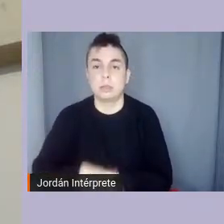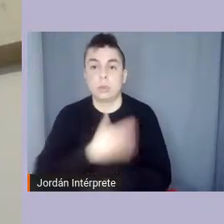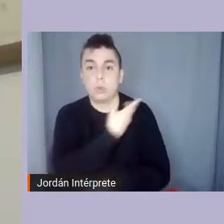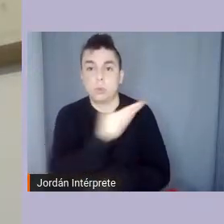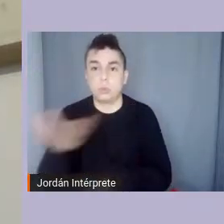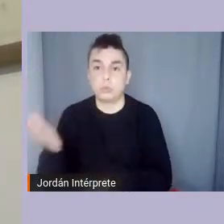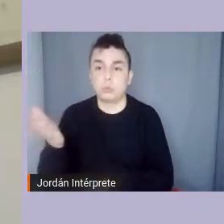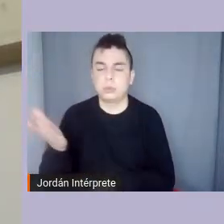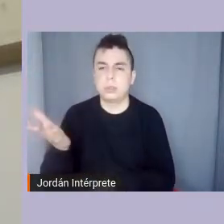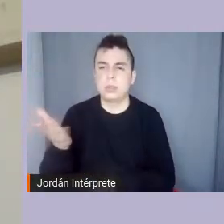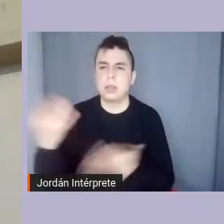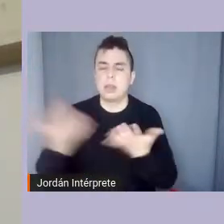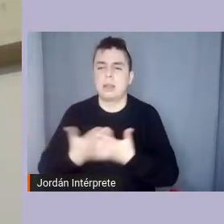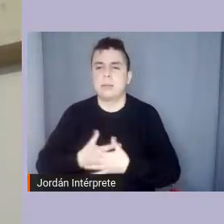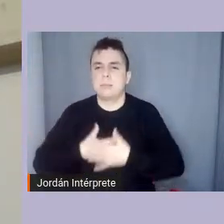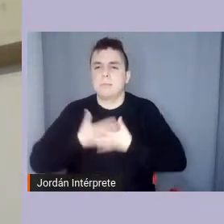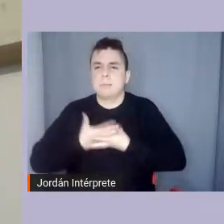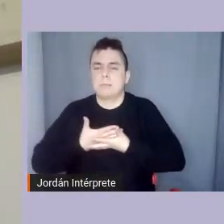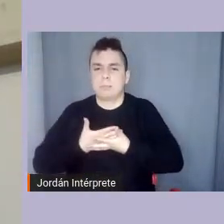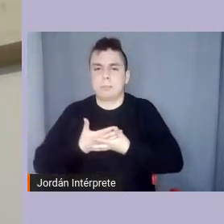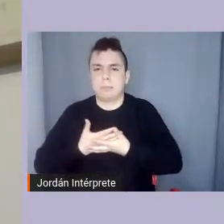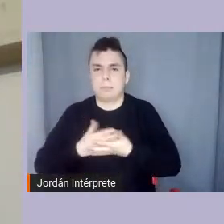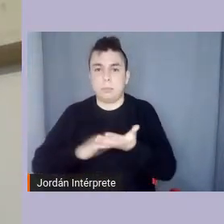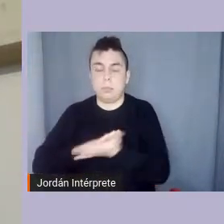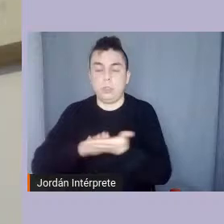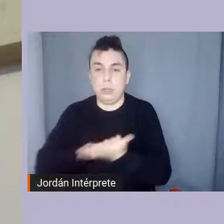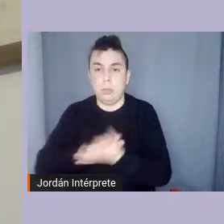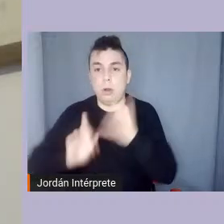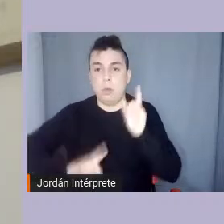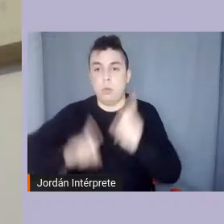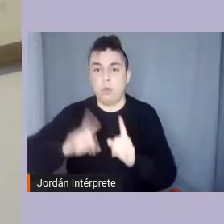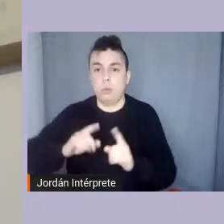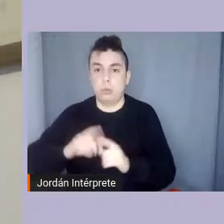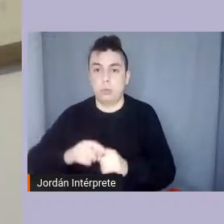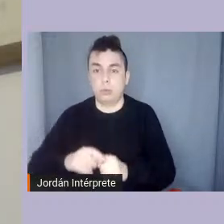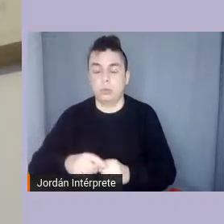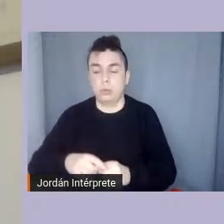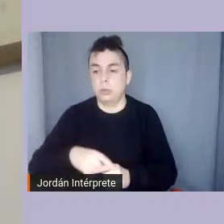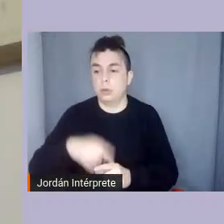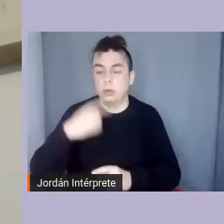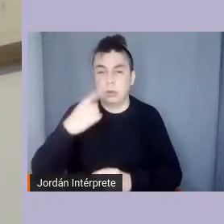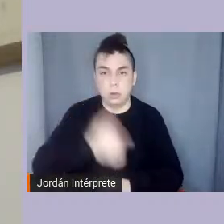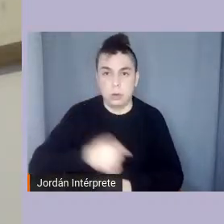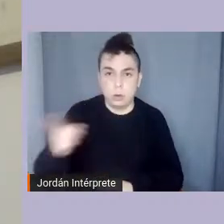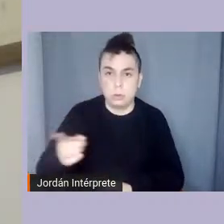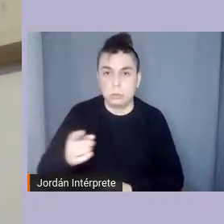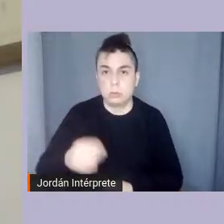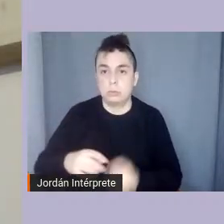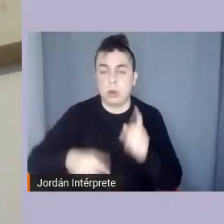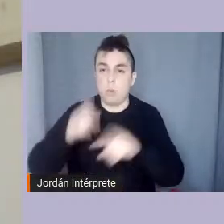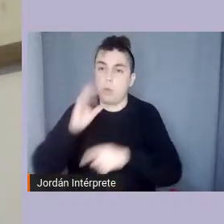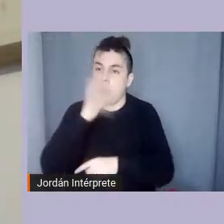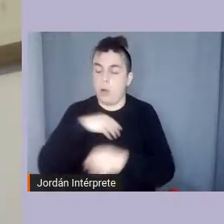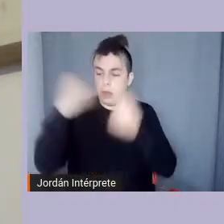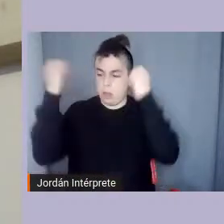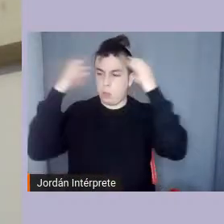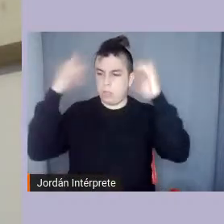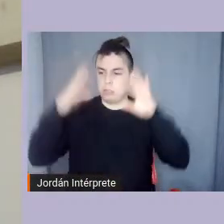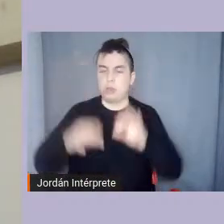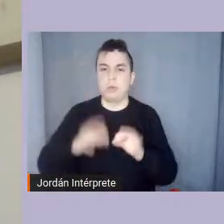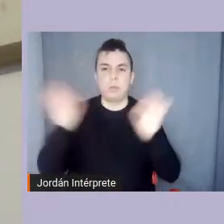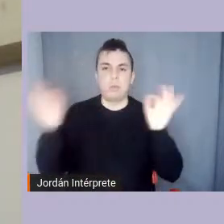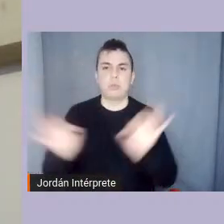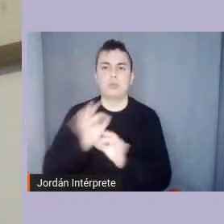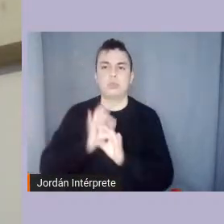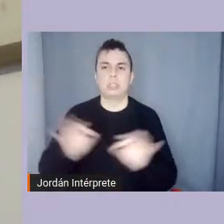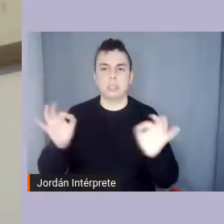propios interiores, aunque no hayan tenido, los que me están escuchando aquí, una educación musical formal.